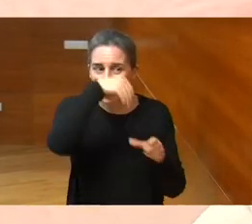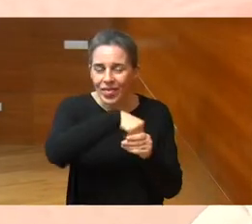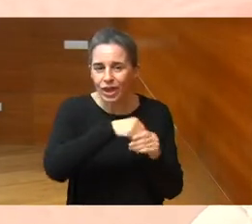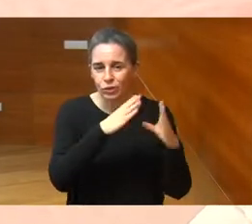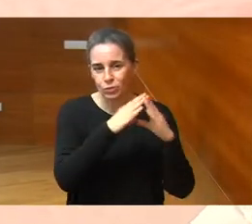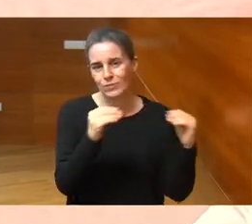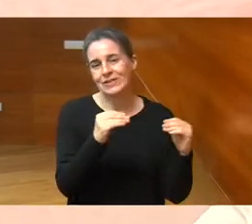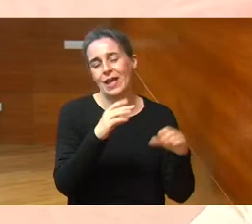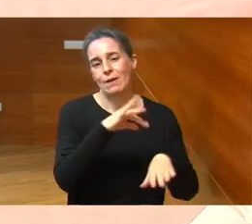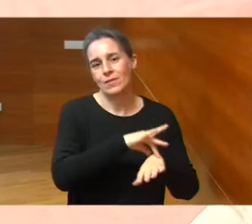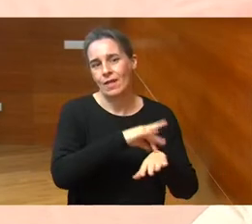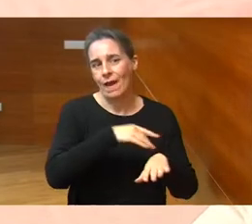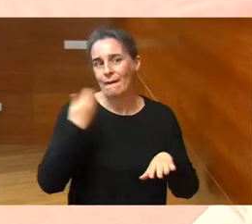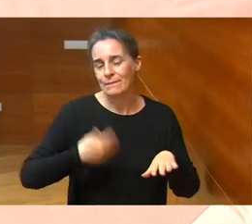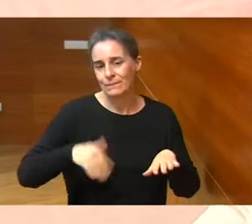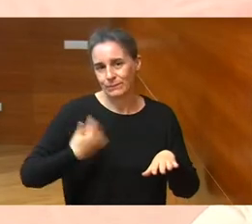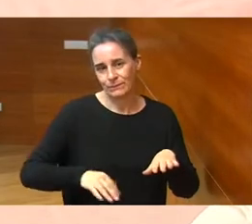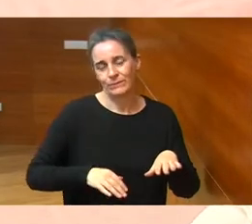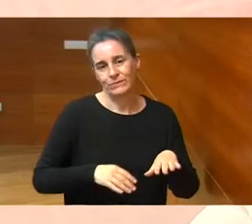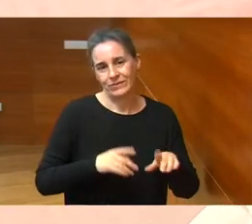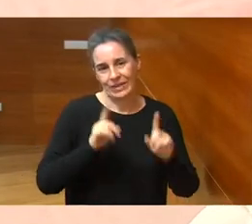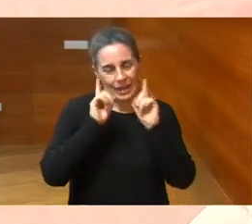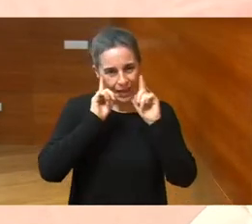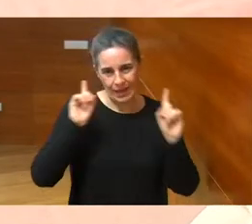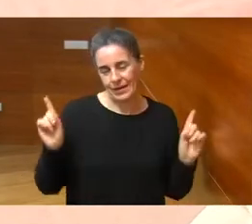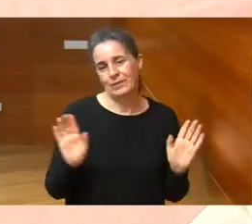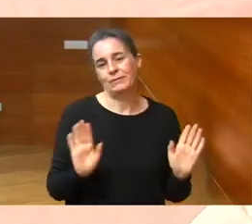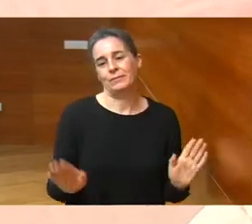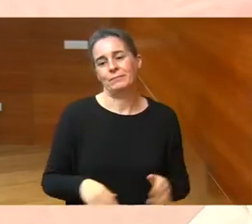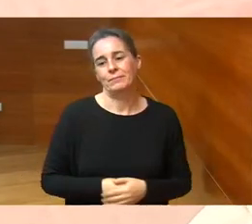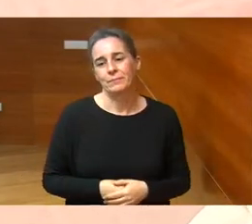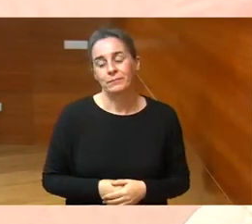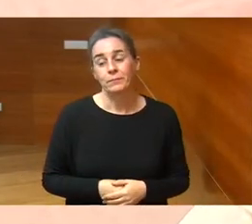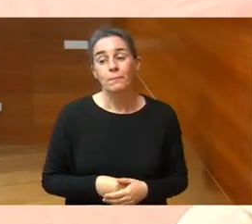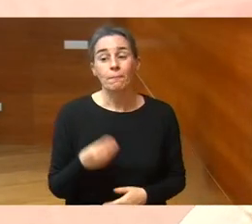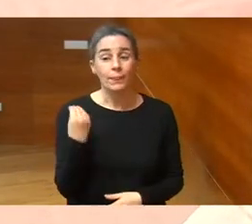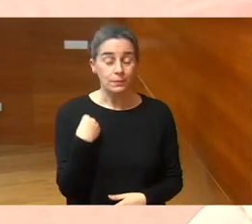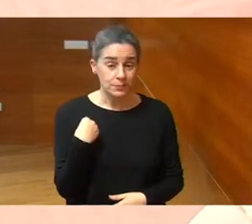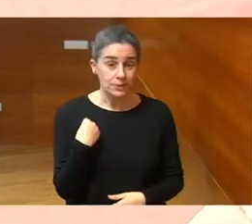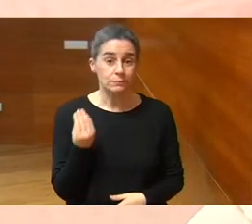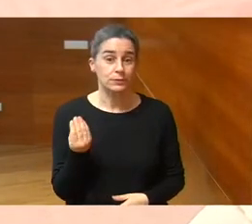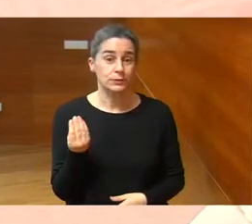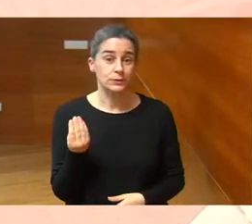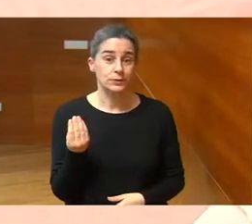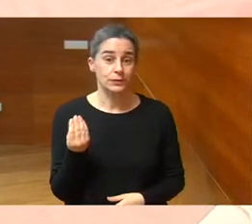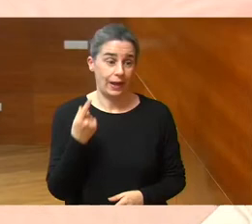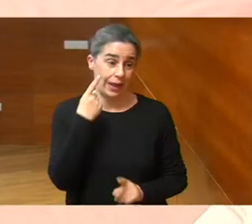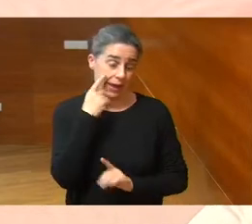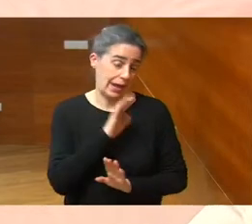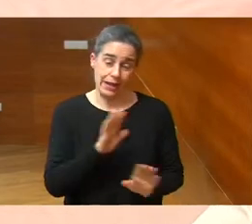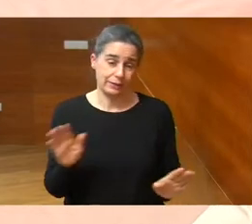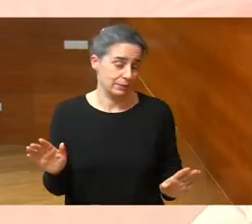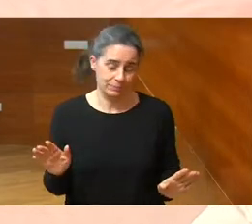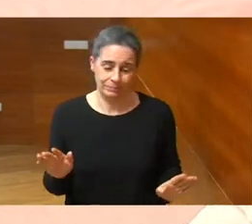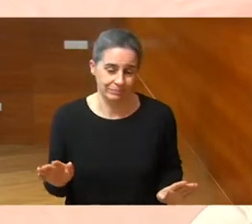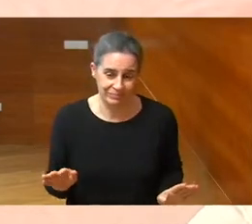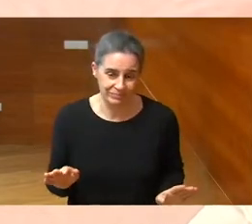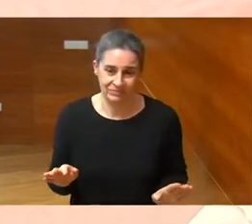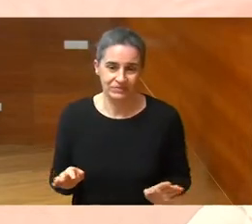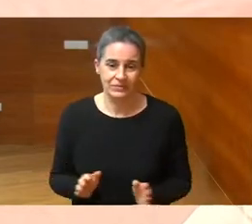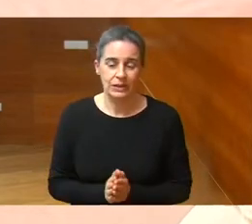Medicina para poder acudir a esas clases e increíble que que bueno